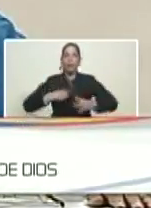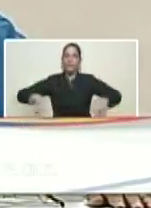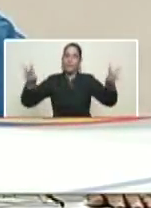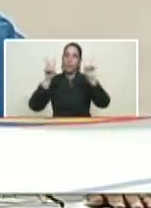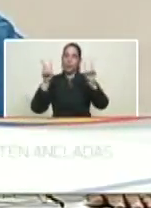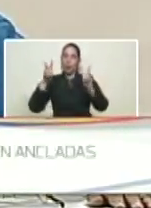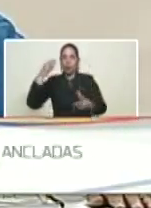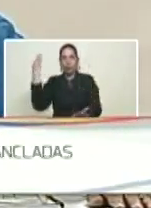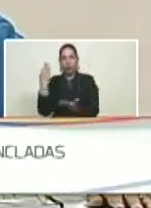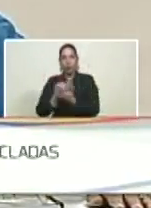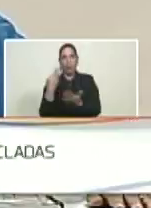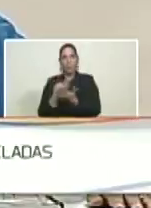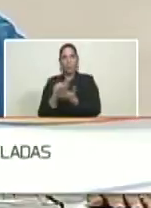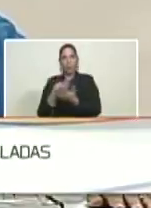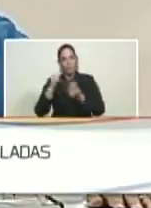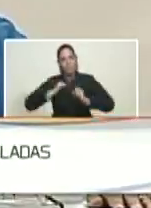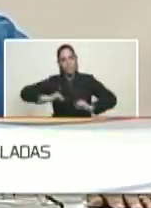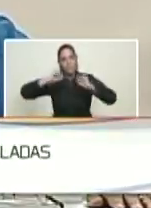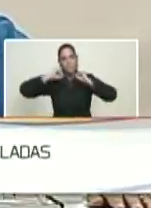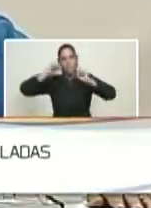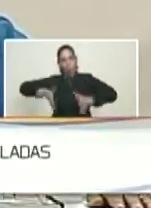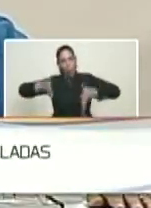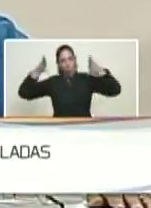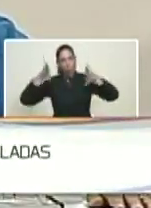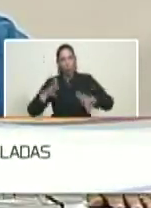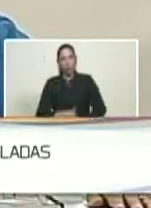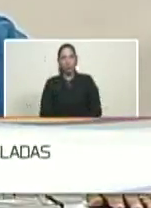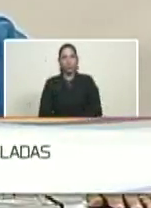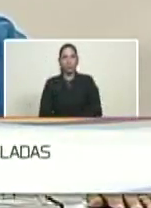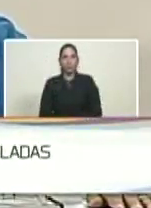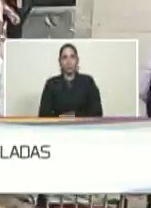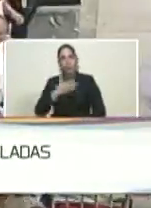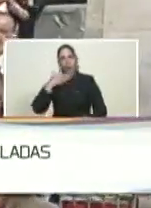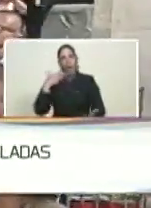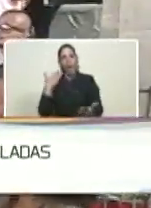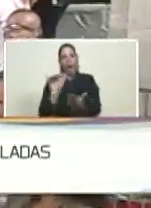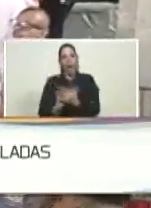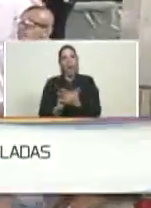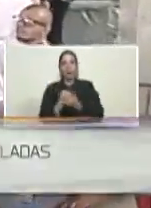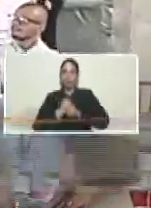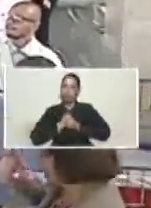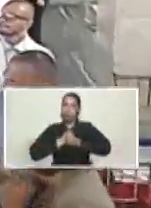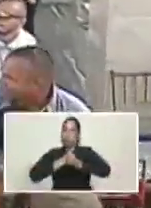siempre. Venceremos, venceremos, venceremos. Gracias, patria amada.